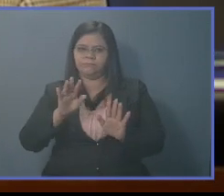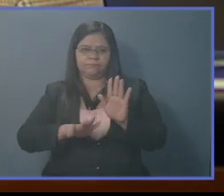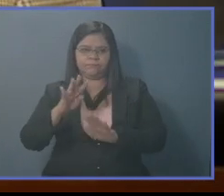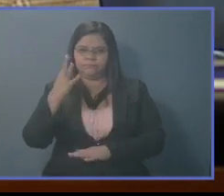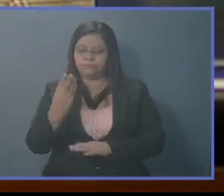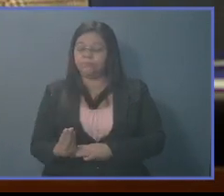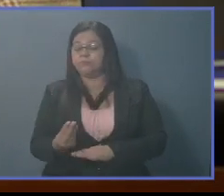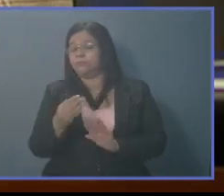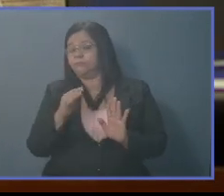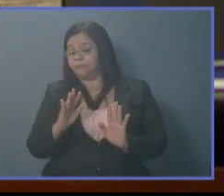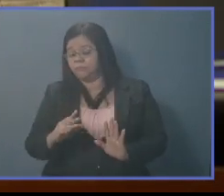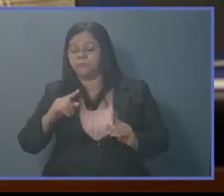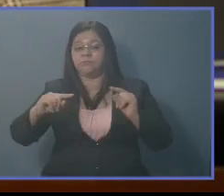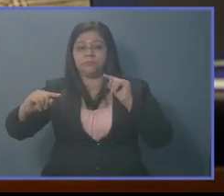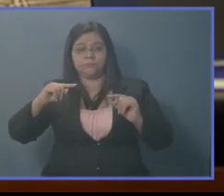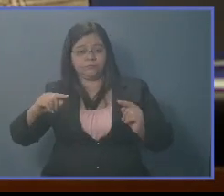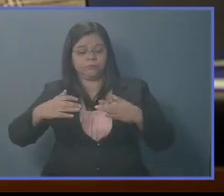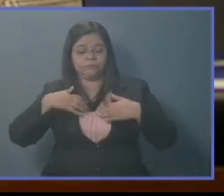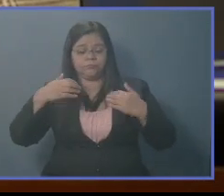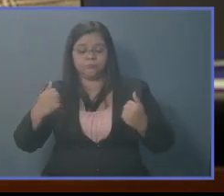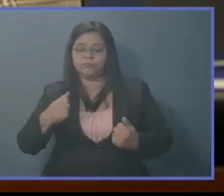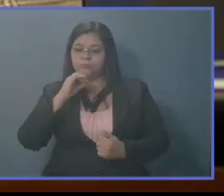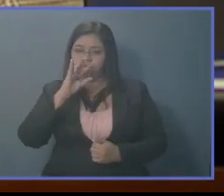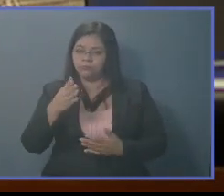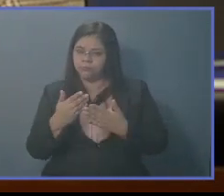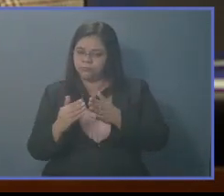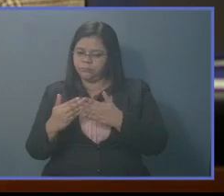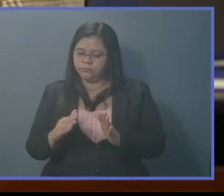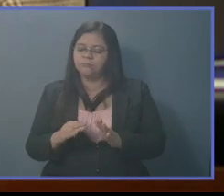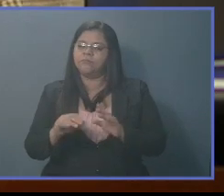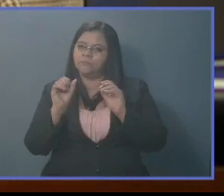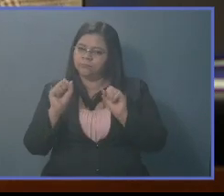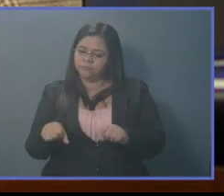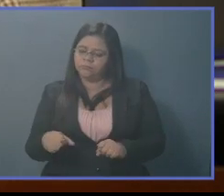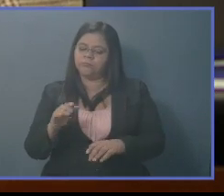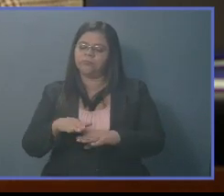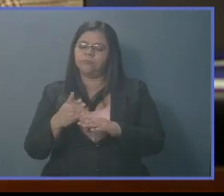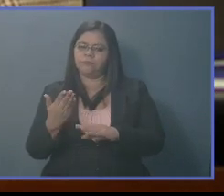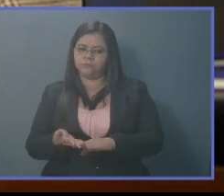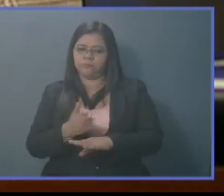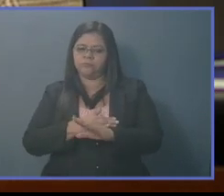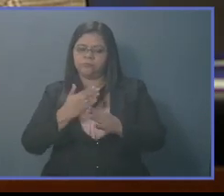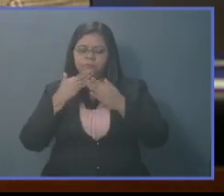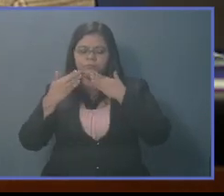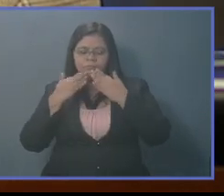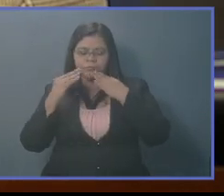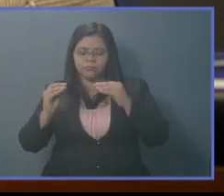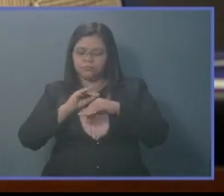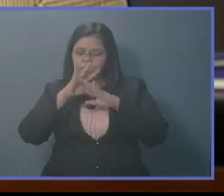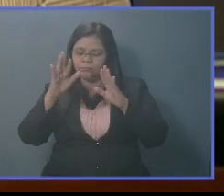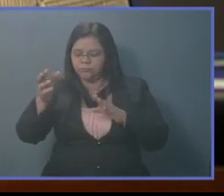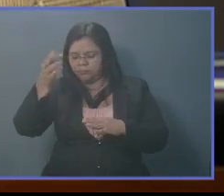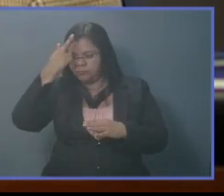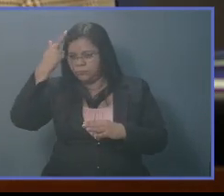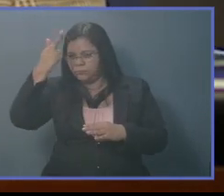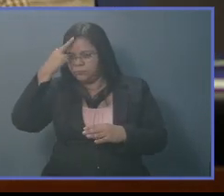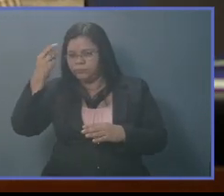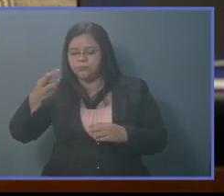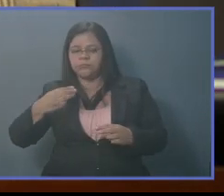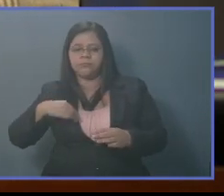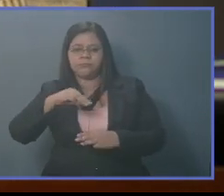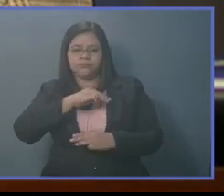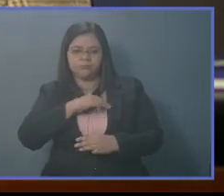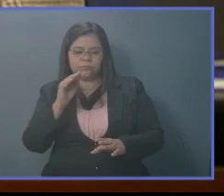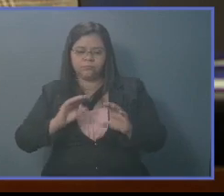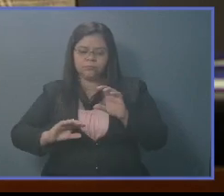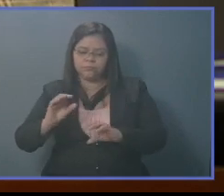que las autoridades de salud dispongan de un plazo diferente, el cual deberá ser debidamente justificado y certificado con argumentos médicos, científicos,